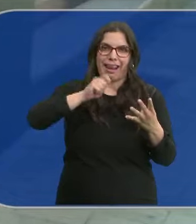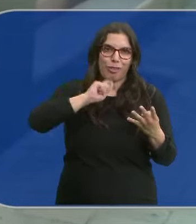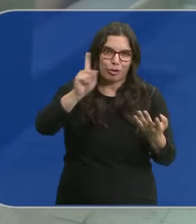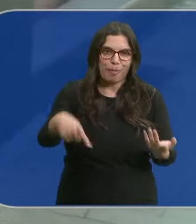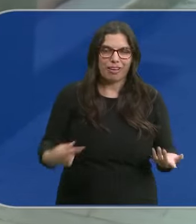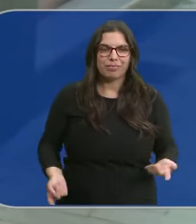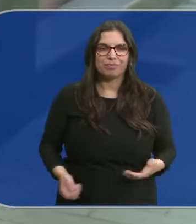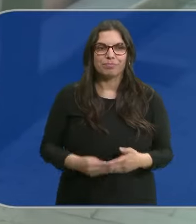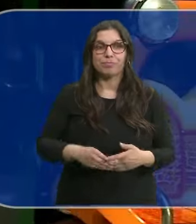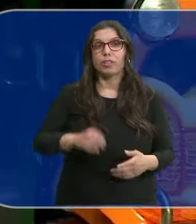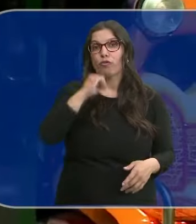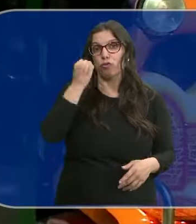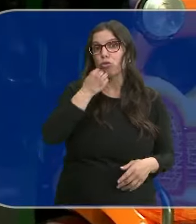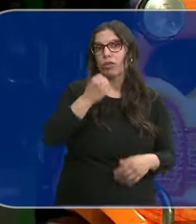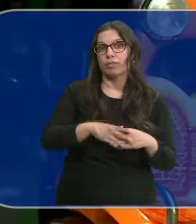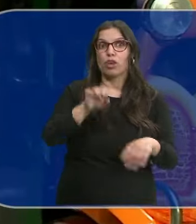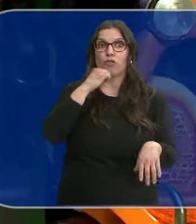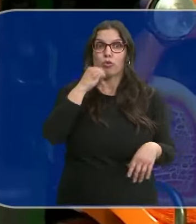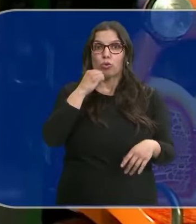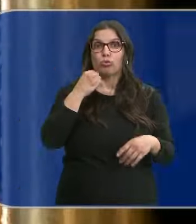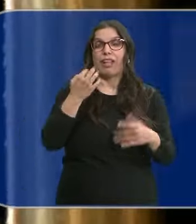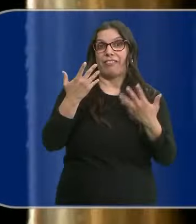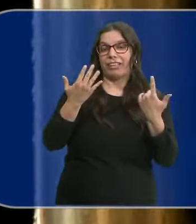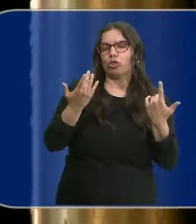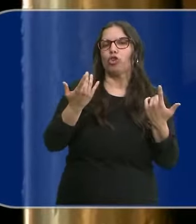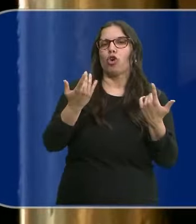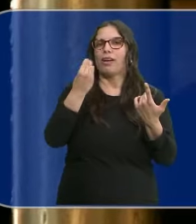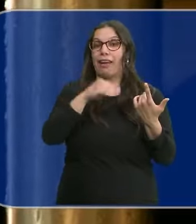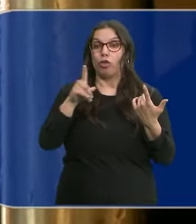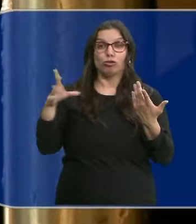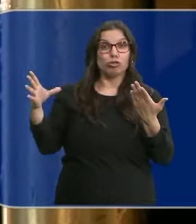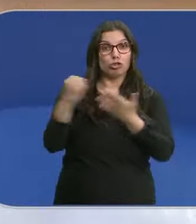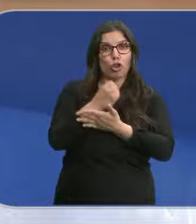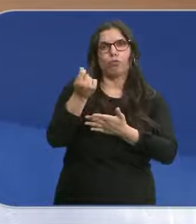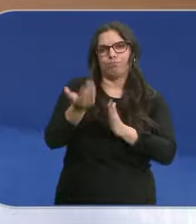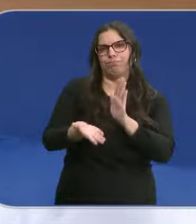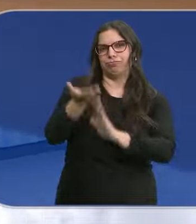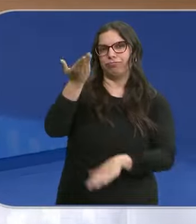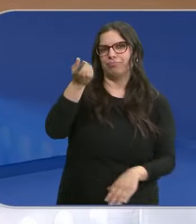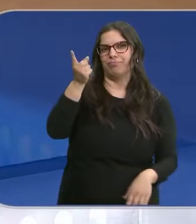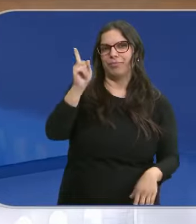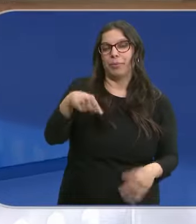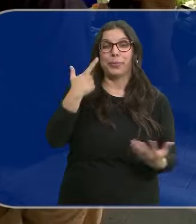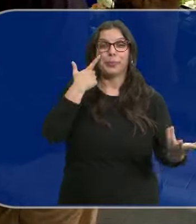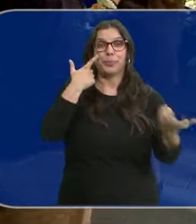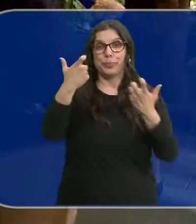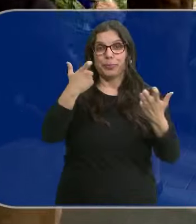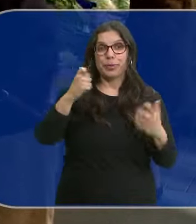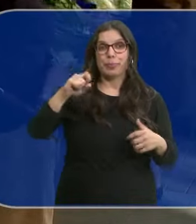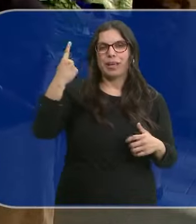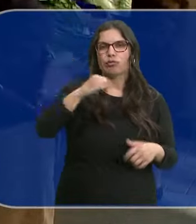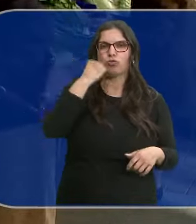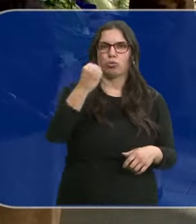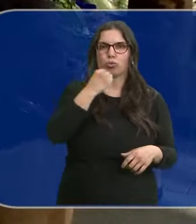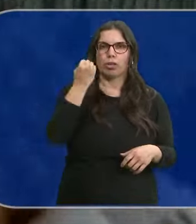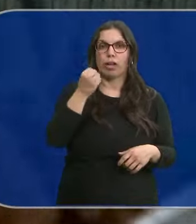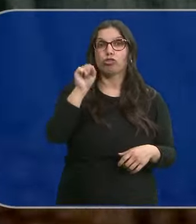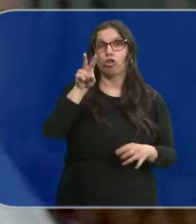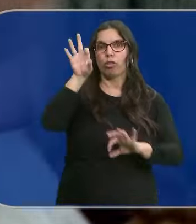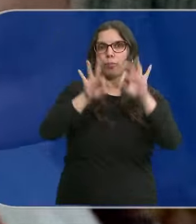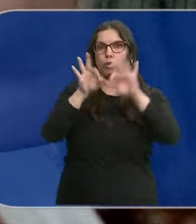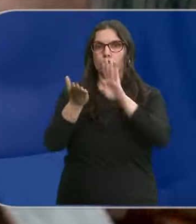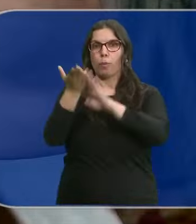también. La fruta. Fruta, refrescos y helados. Todos esos productos se han encarecido y donde más se notará será en la fruta, 12